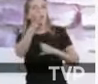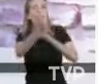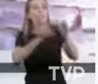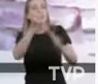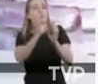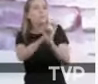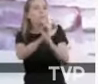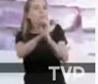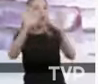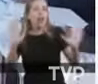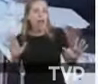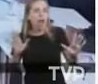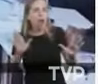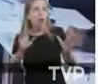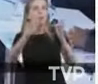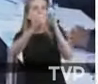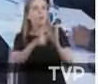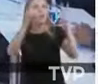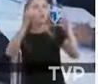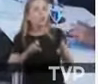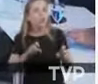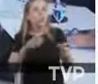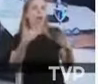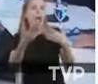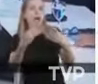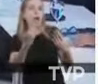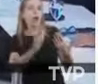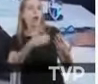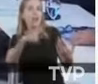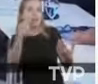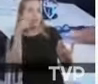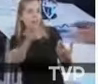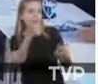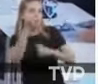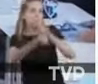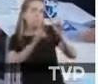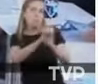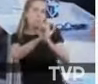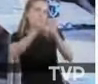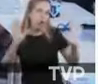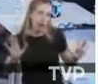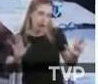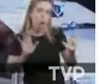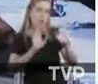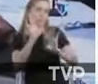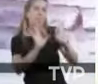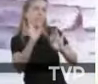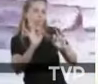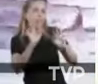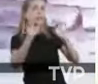reveladora en cuanto a por dónde pasan los parámetros de la conversación que se está llevando adelante hoy, e incluso cuáles